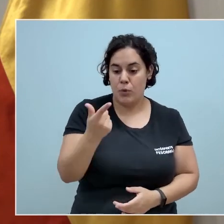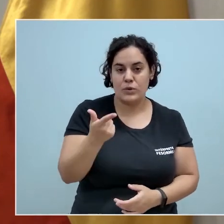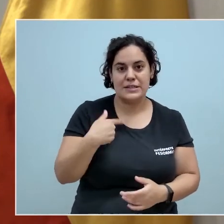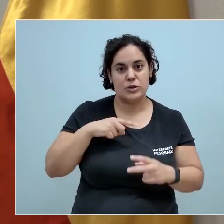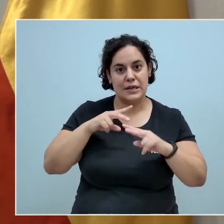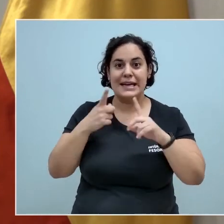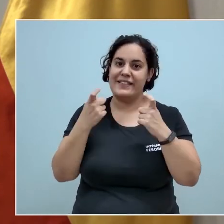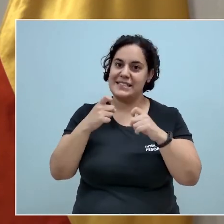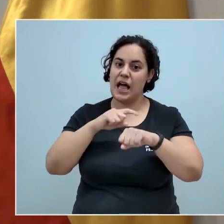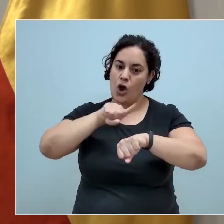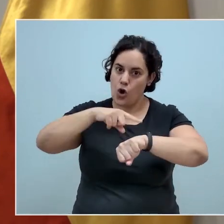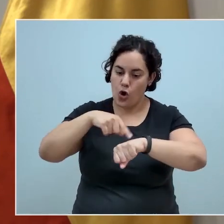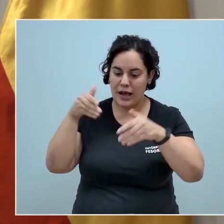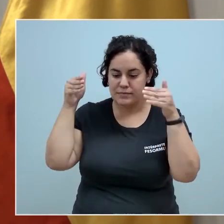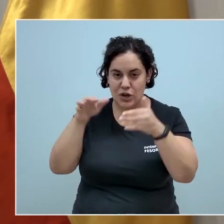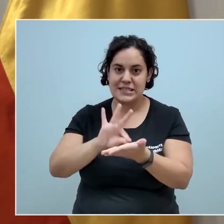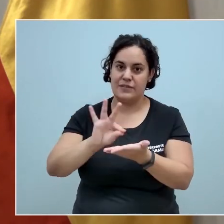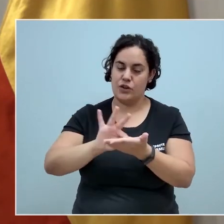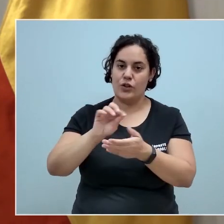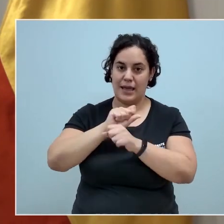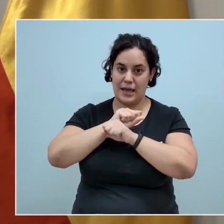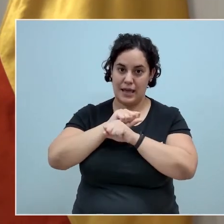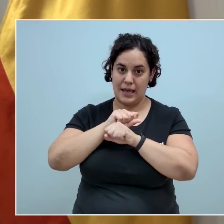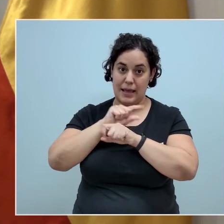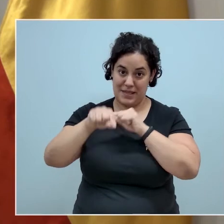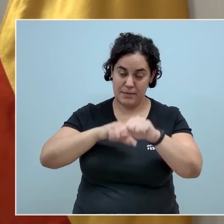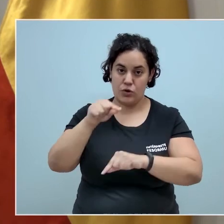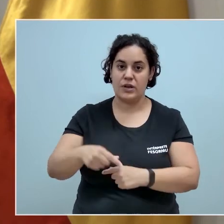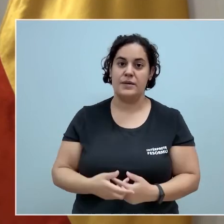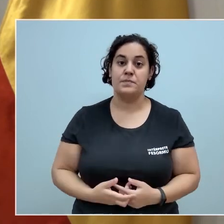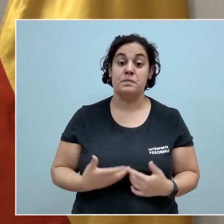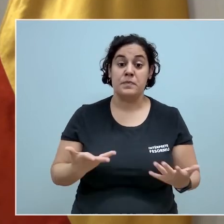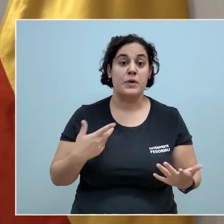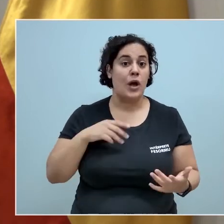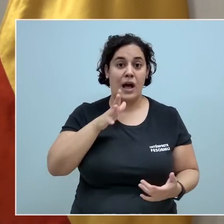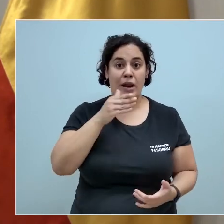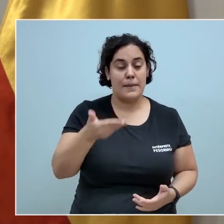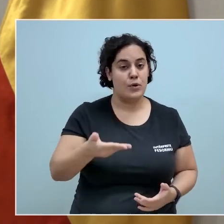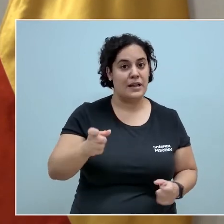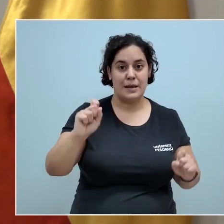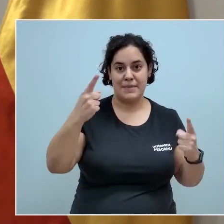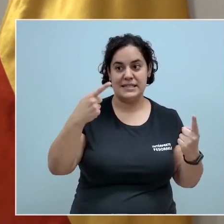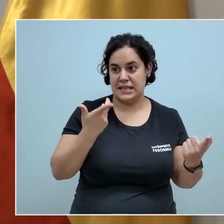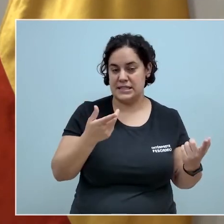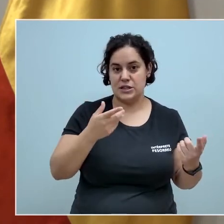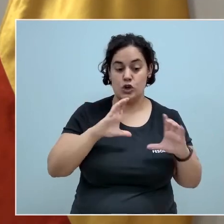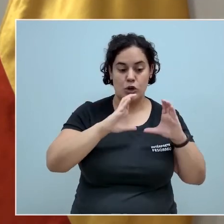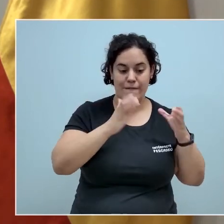lleva algunas horas de trabajo del servicio de epidemiología. Pero en cualquier caso ahora mismo los brotes más importantes son los que he detallado.